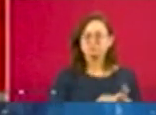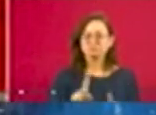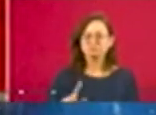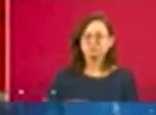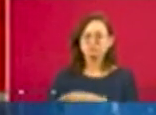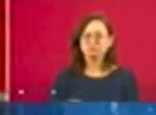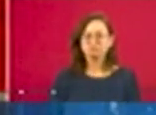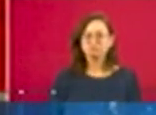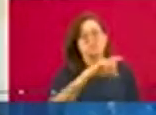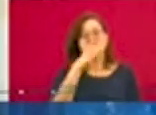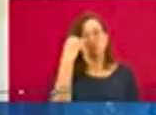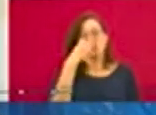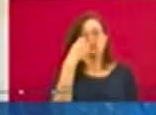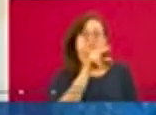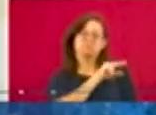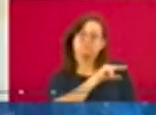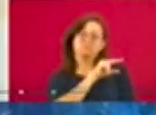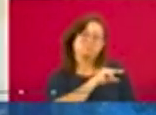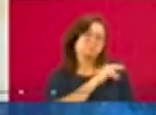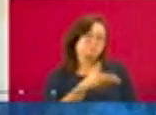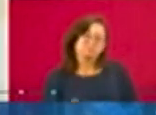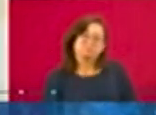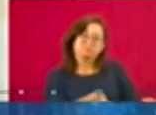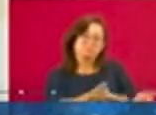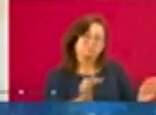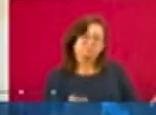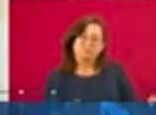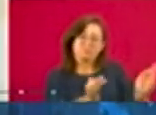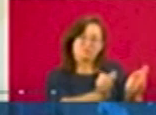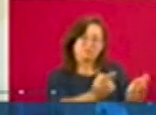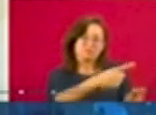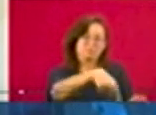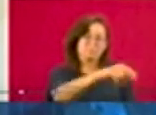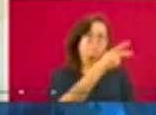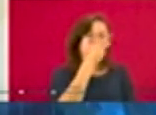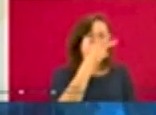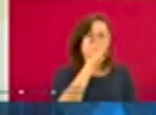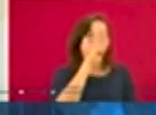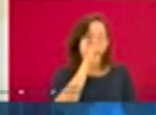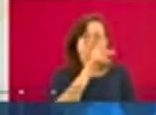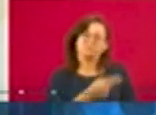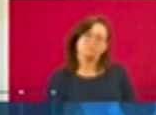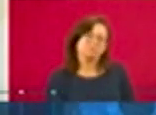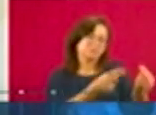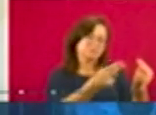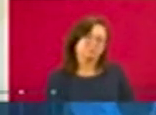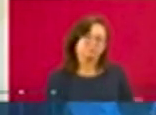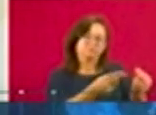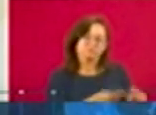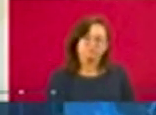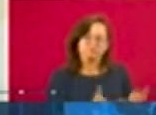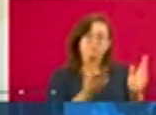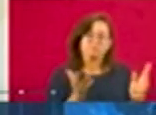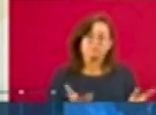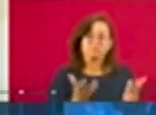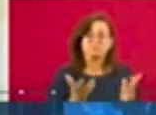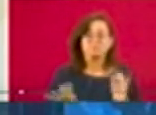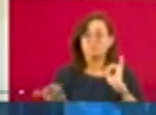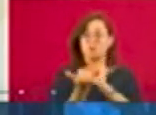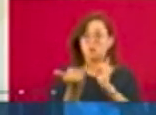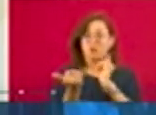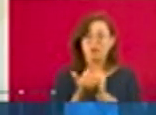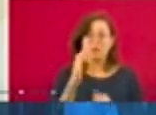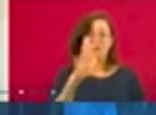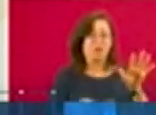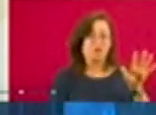una línea de producción. Ahorita ya entregamos las primeras 3 semanas y así cada